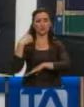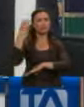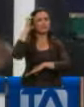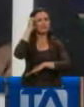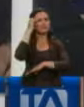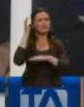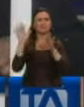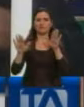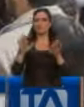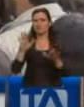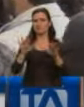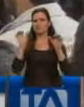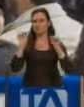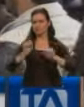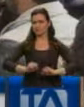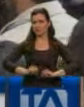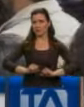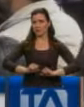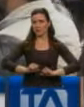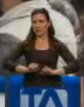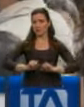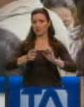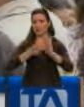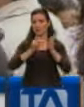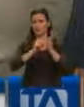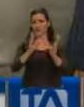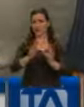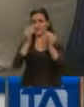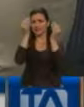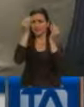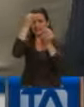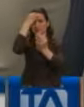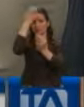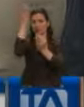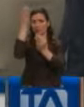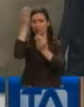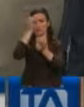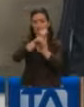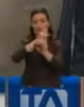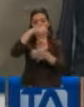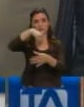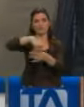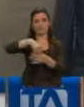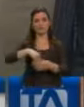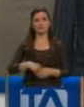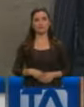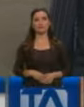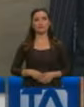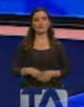la posibilidad de que esto merme la calidad de la educación en la institución.